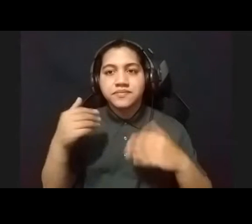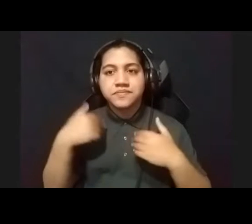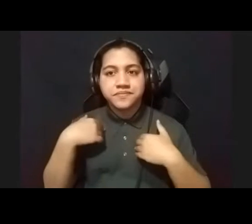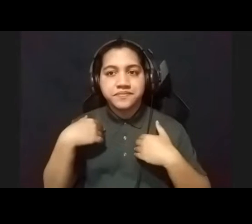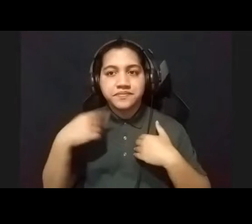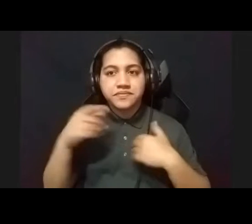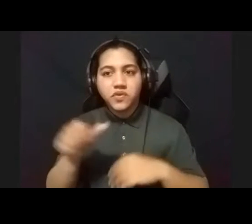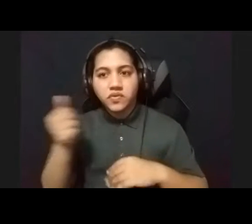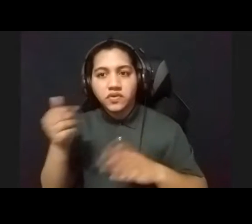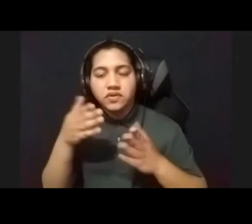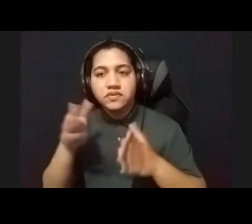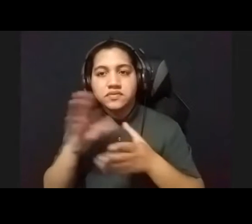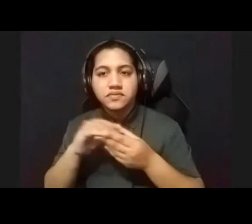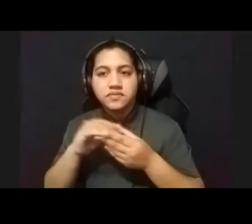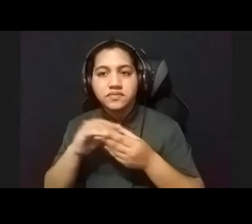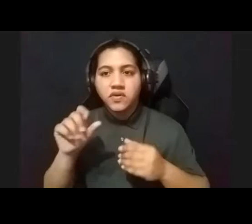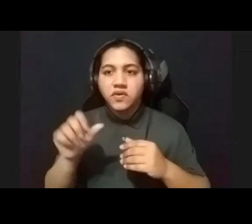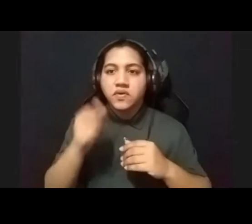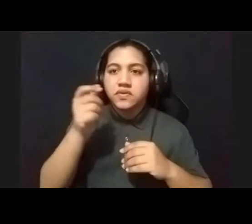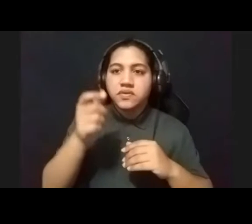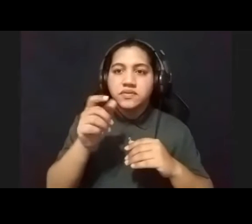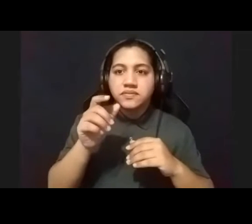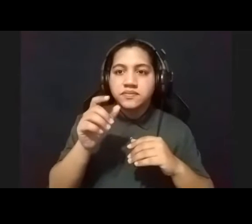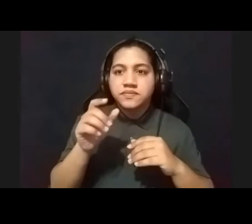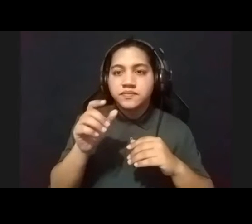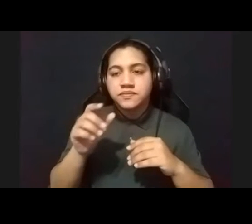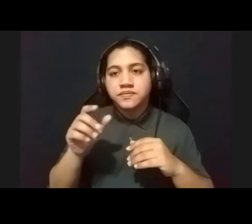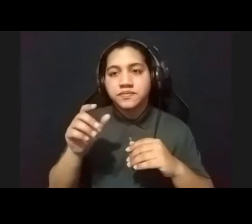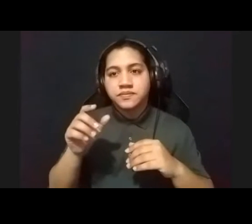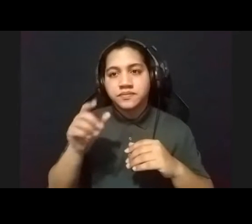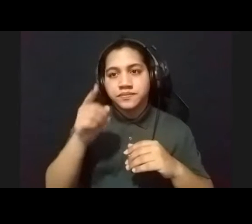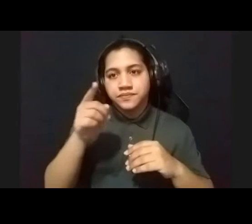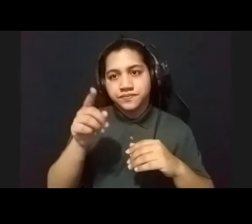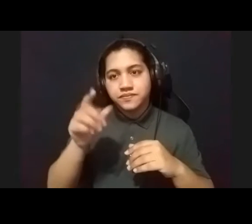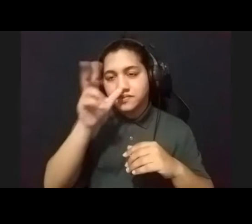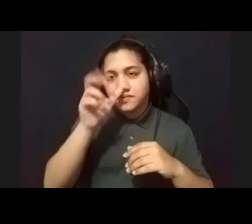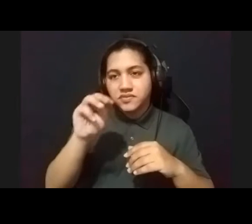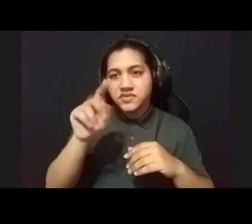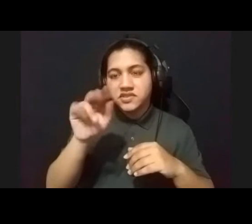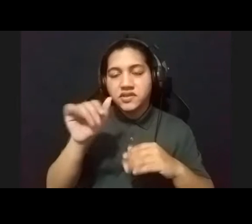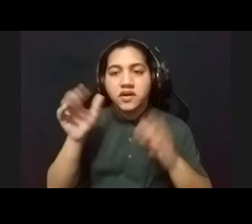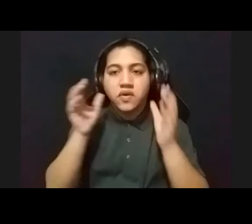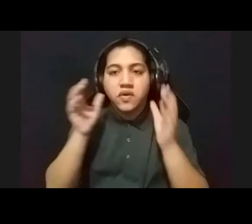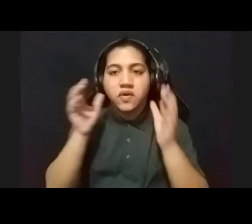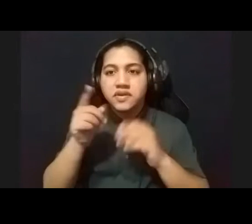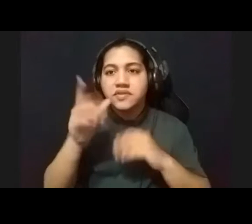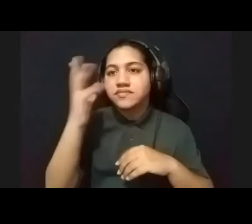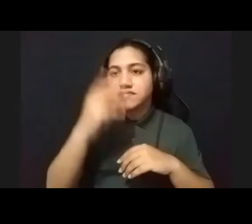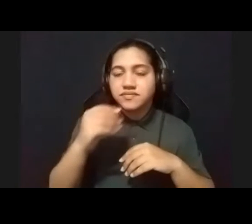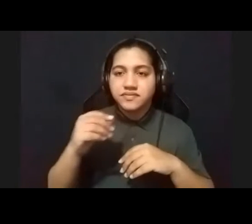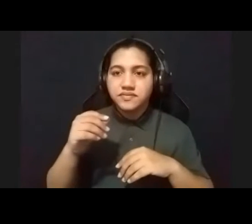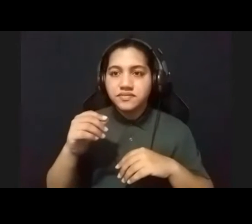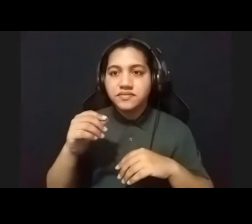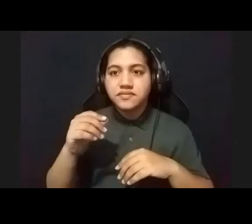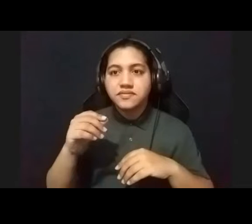otra versión donde tenemos otro tipo de Martina. En la Martina cubana, que es una versión muy bella, se han hecho